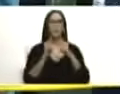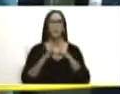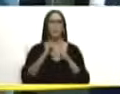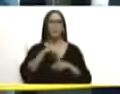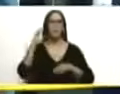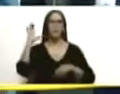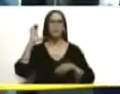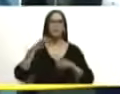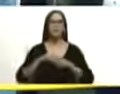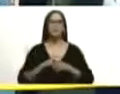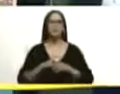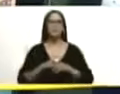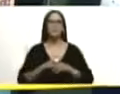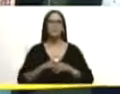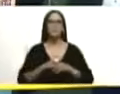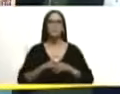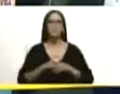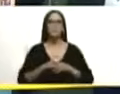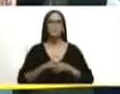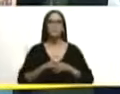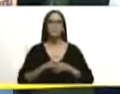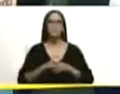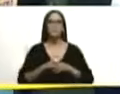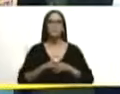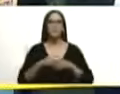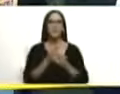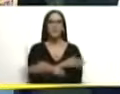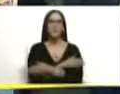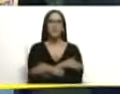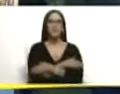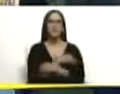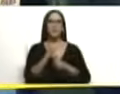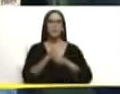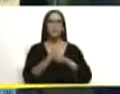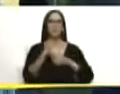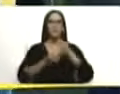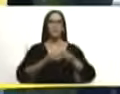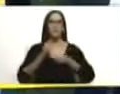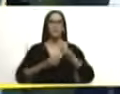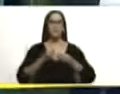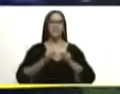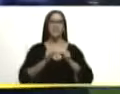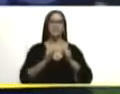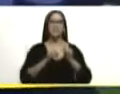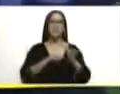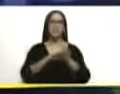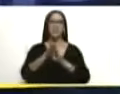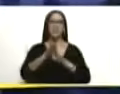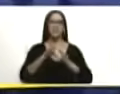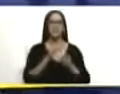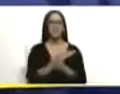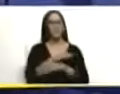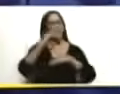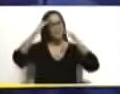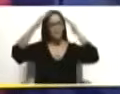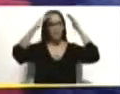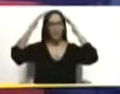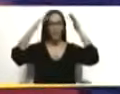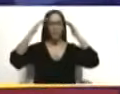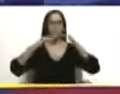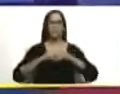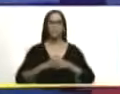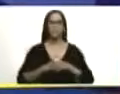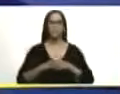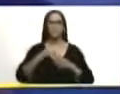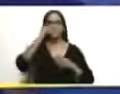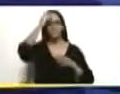país. Excelente. Te felicito por el trabajo que estás haciendo. Sigue para adelante, pues. Saludos a Dana. Y aquí